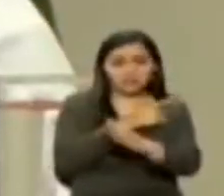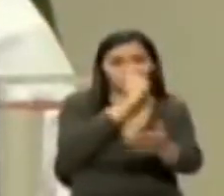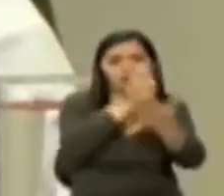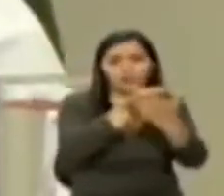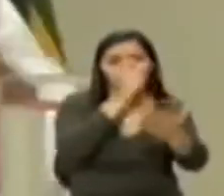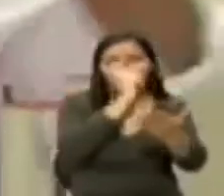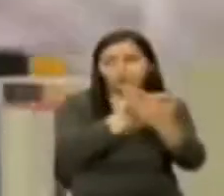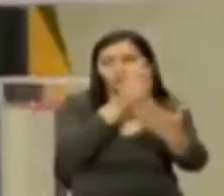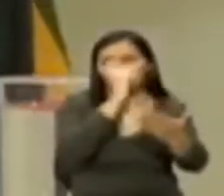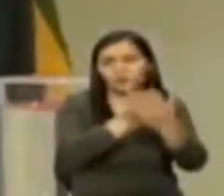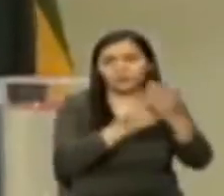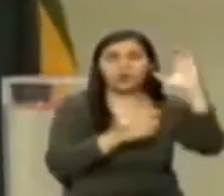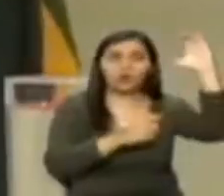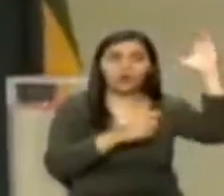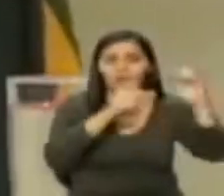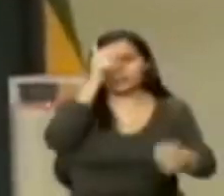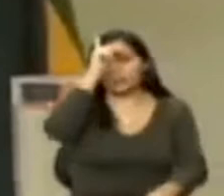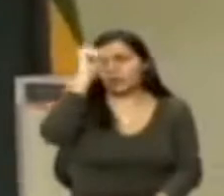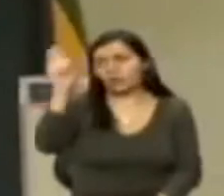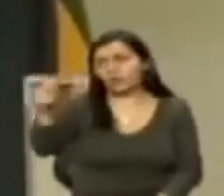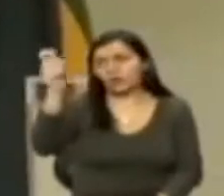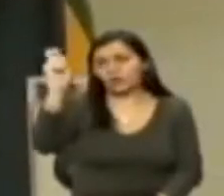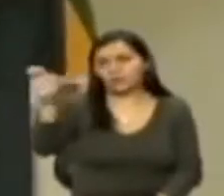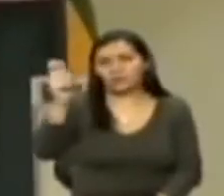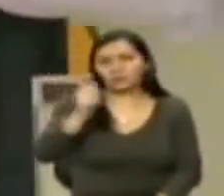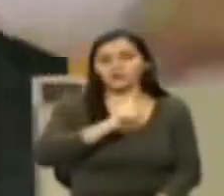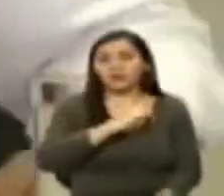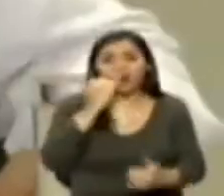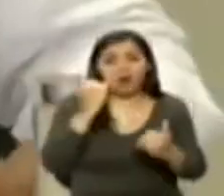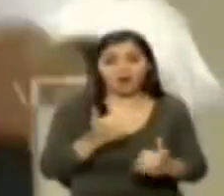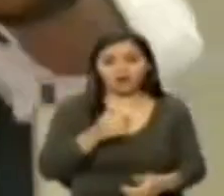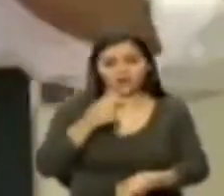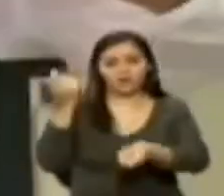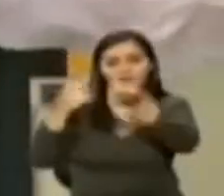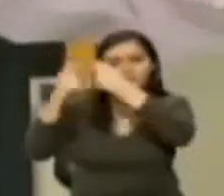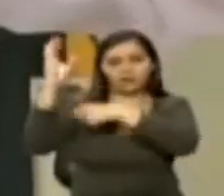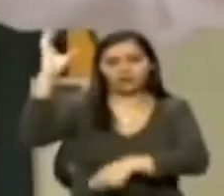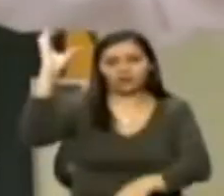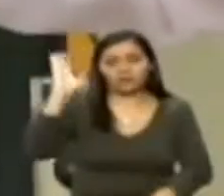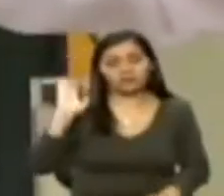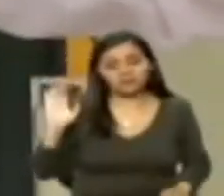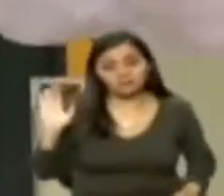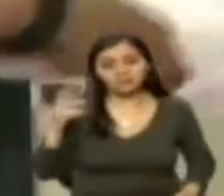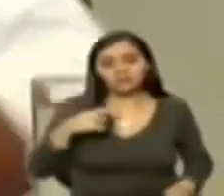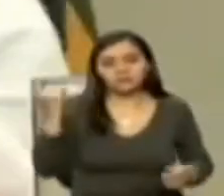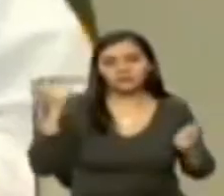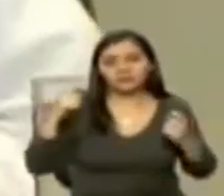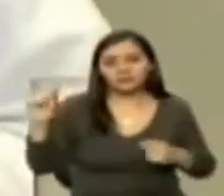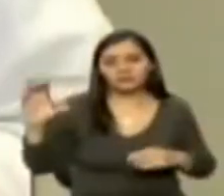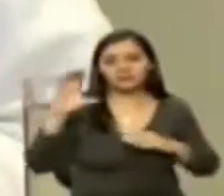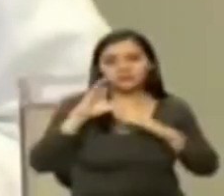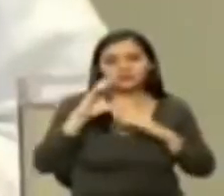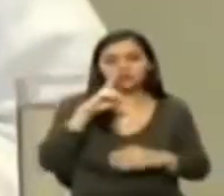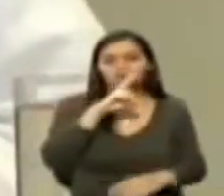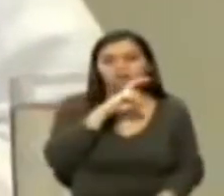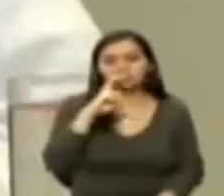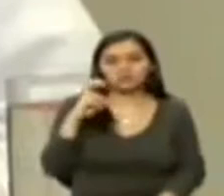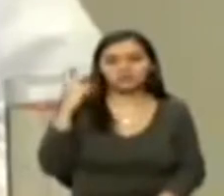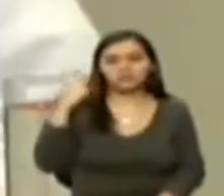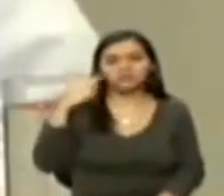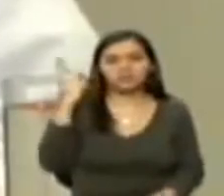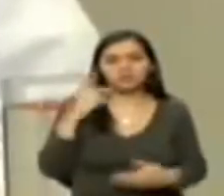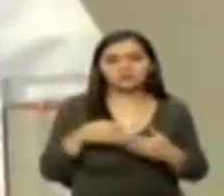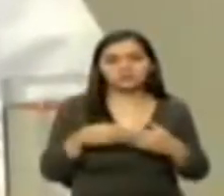de Colombia y Perú. Ya le estamos dando energía en zona de frontera a Colombia, pero le vamos a exportar en gran escala 200 millones de